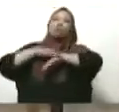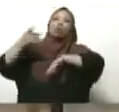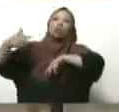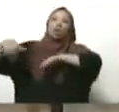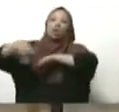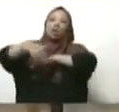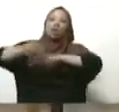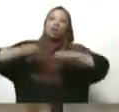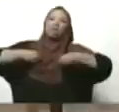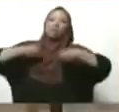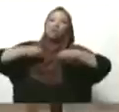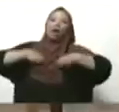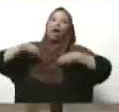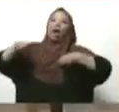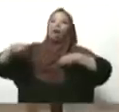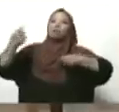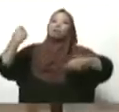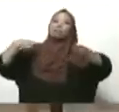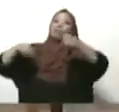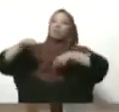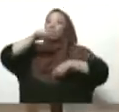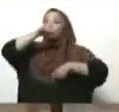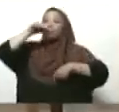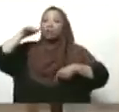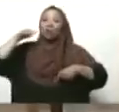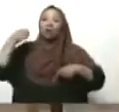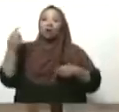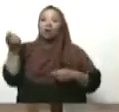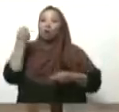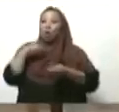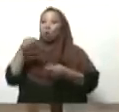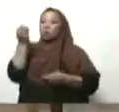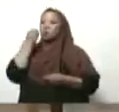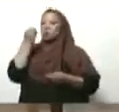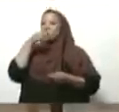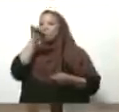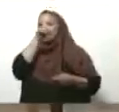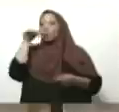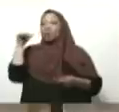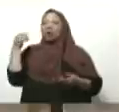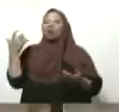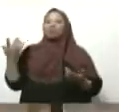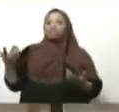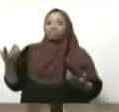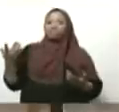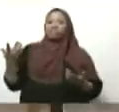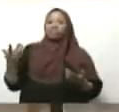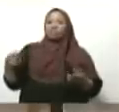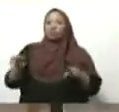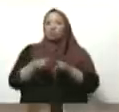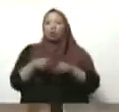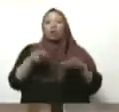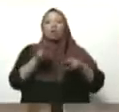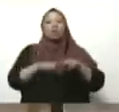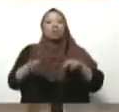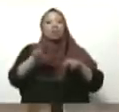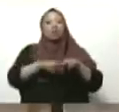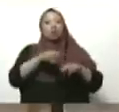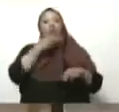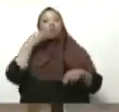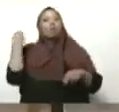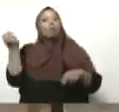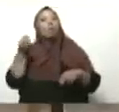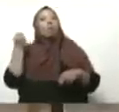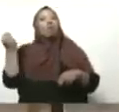otro objetivo es perseguir el microtráfico que tiene como objetivo a los niños niñas y adolescentes en lugares públicos llámese